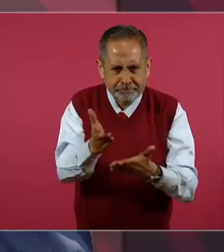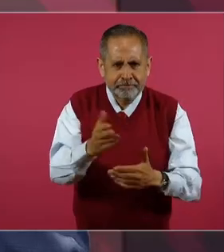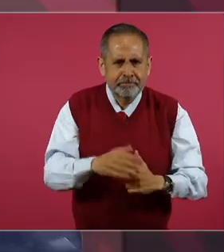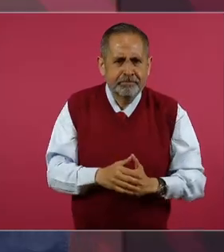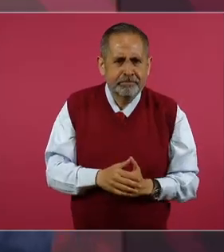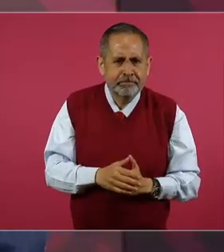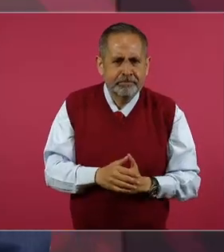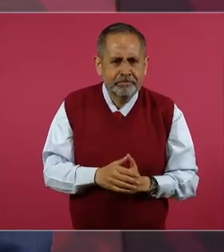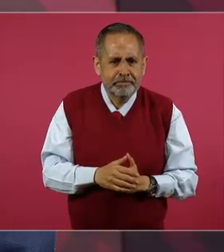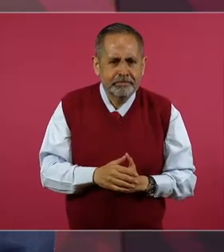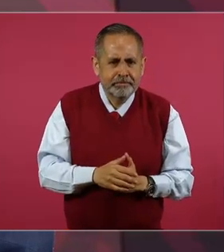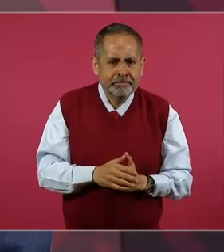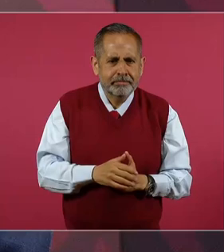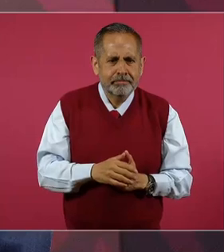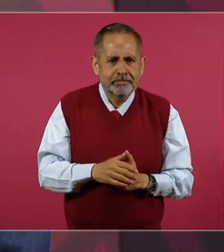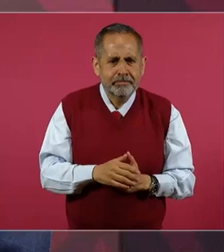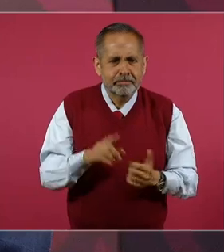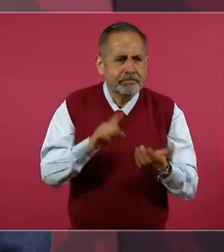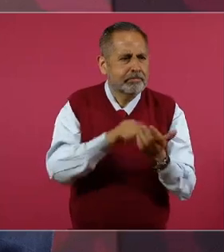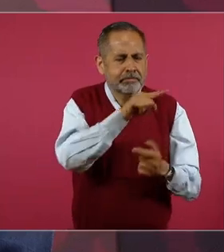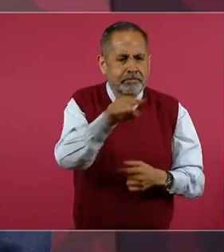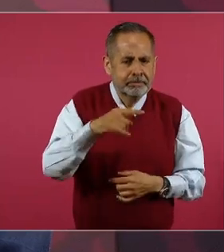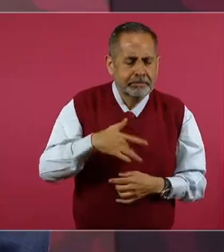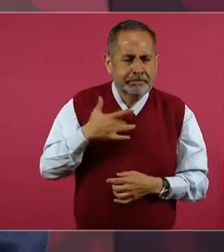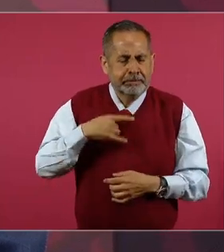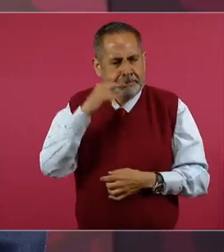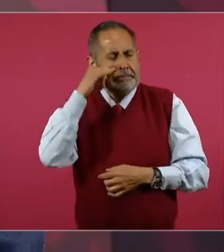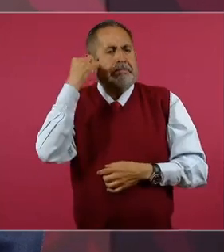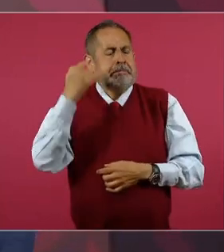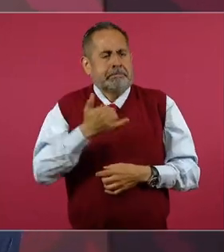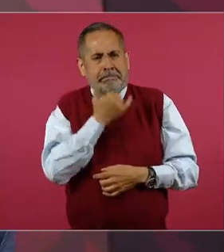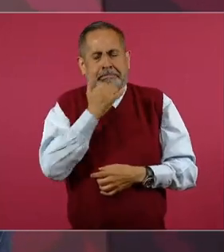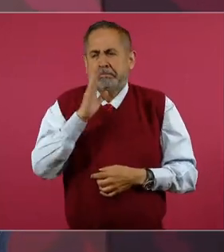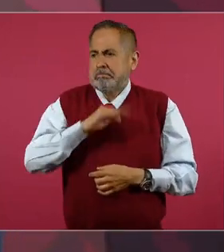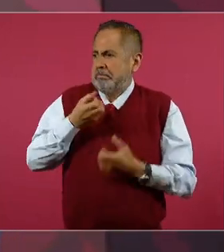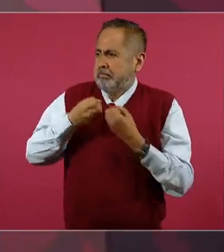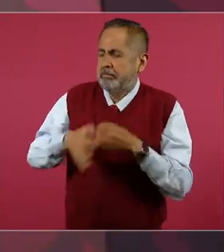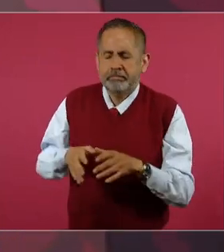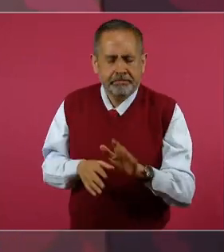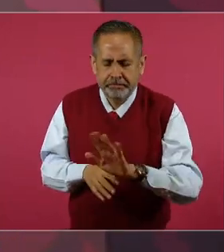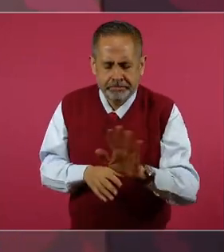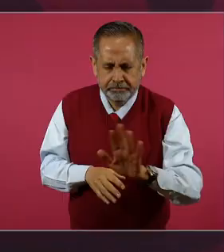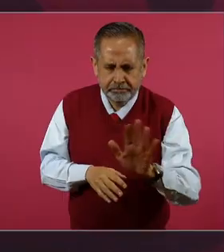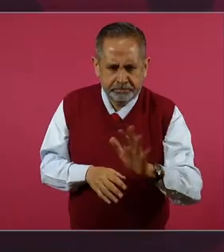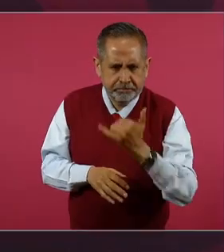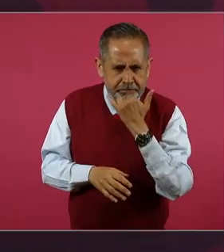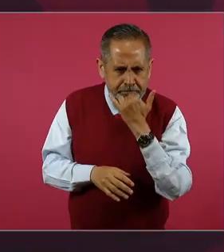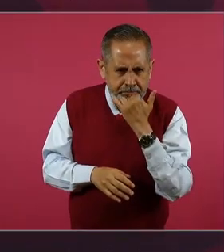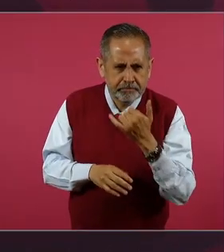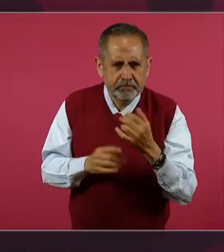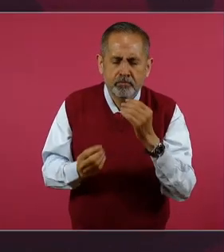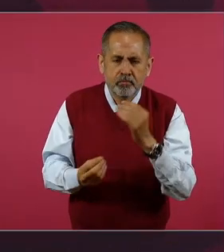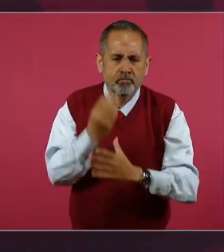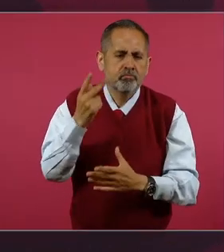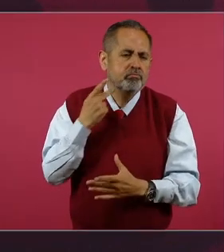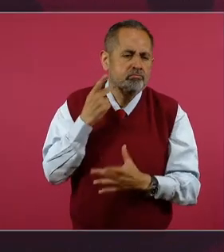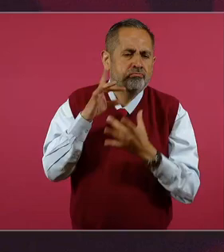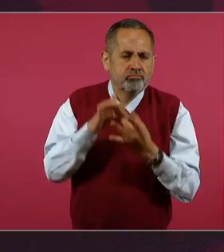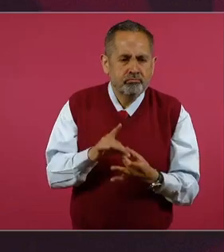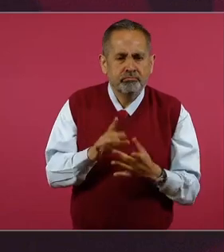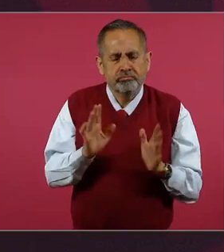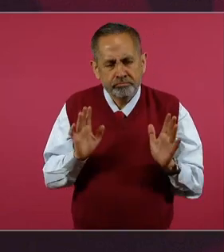a quienes se sintieron afectados por las políticas que